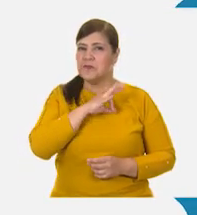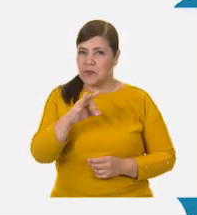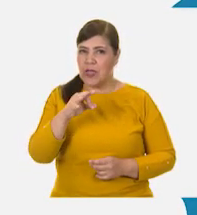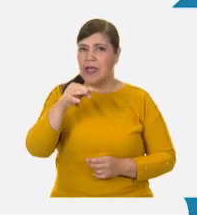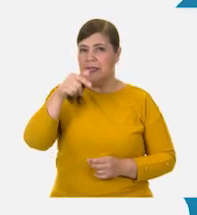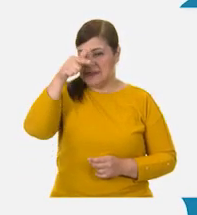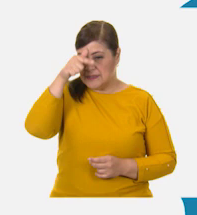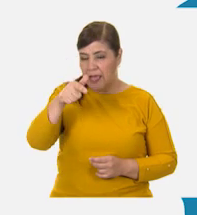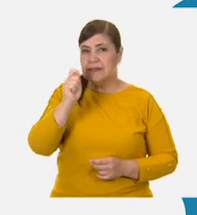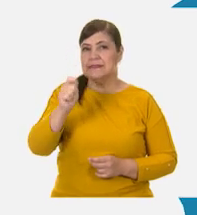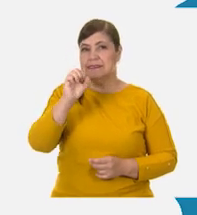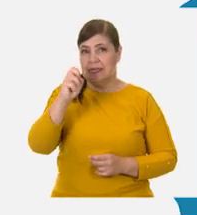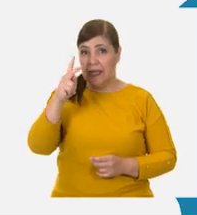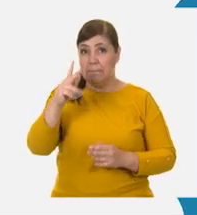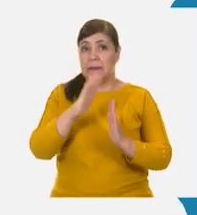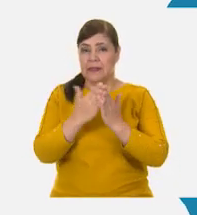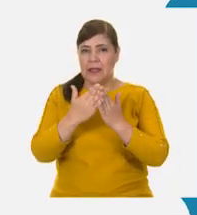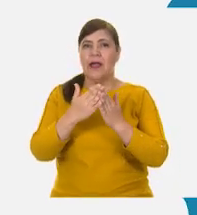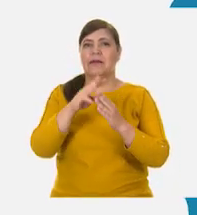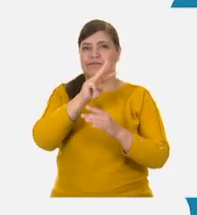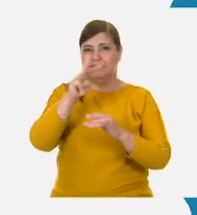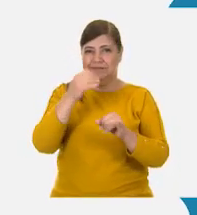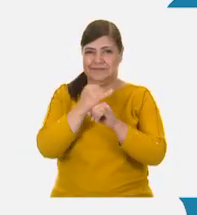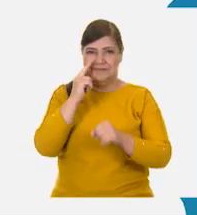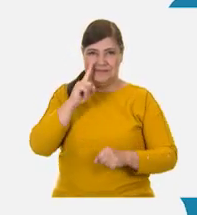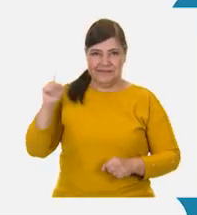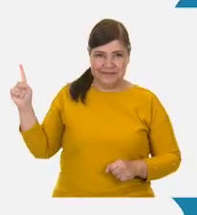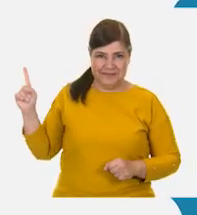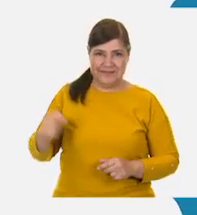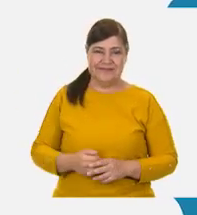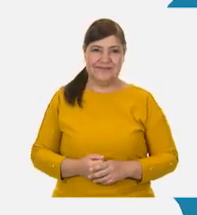los libros de texto en la página